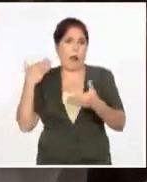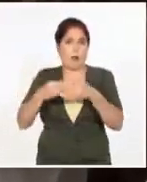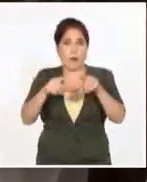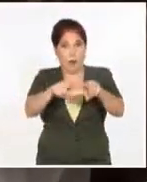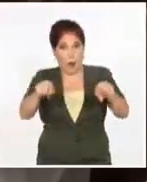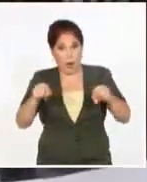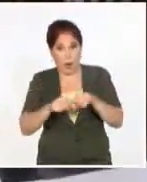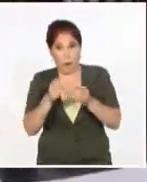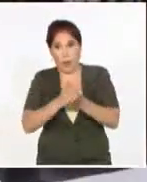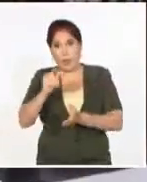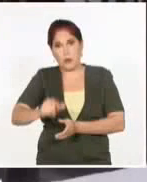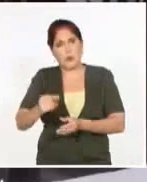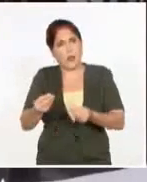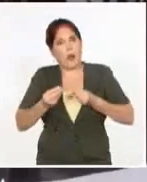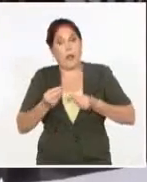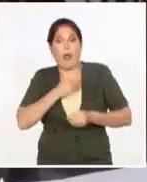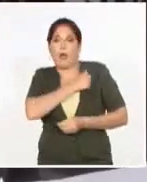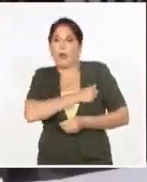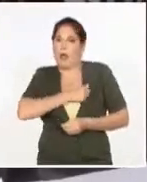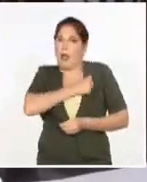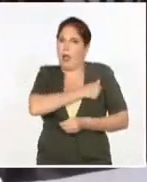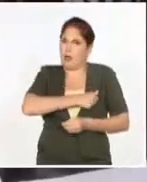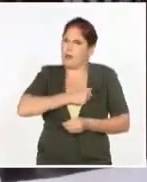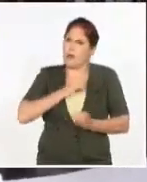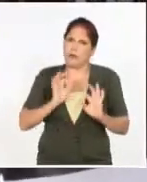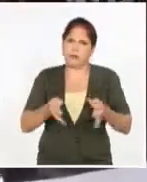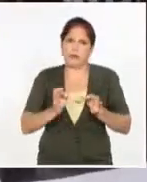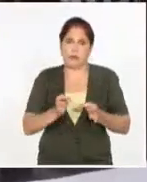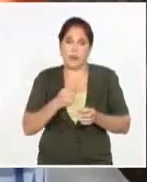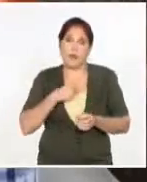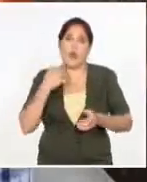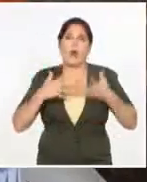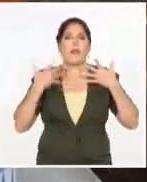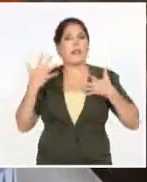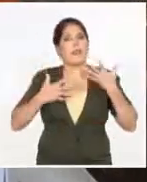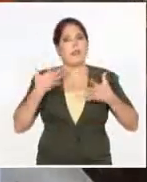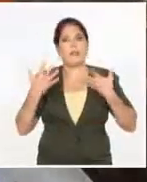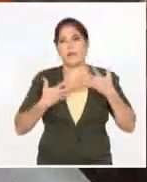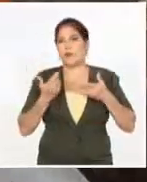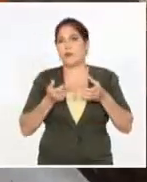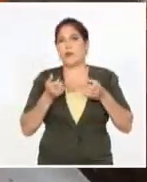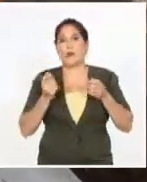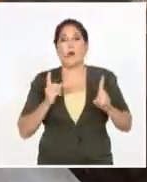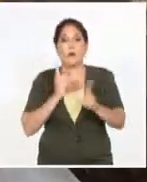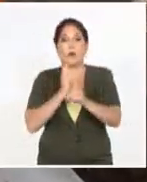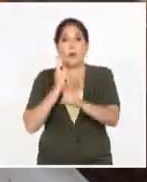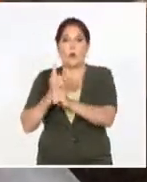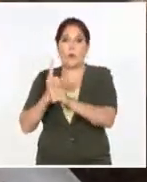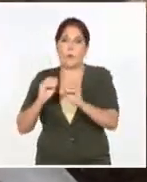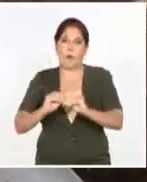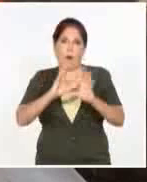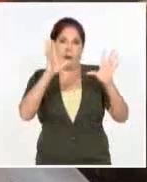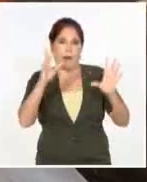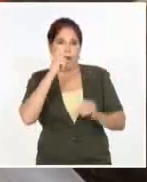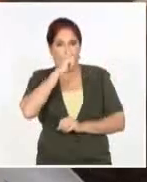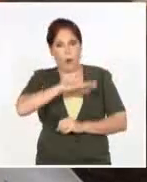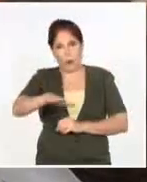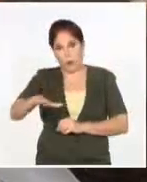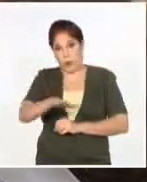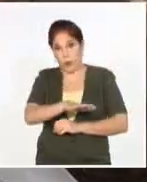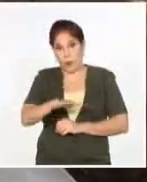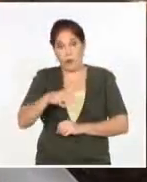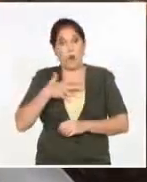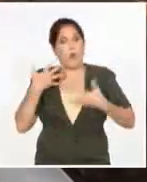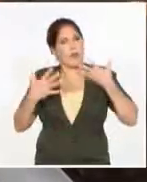lo colman espiritualmente en cada jornada. Lo que más disfruto es encontrarme con mis alumnos todas las mañanas. Disfruto